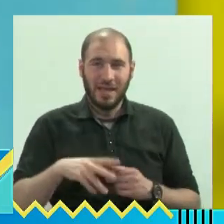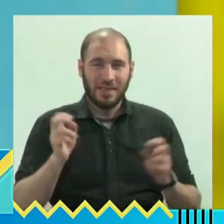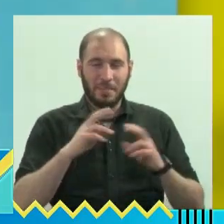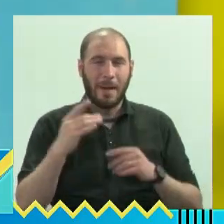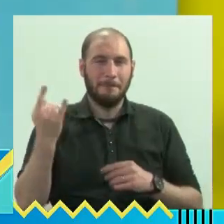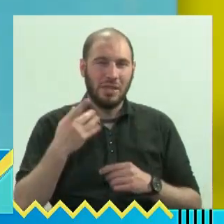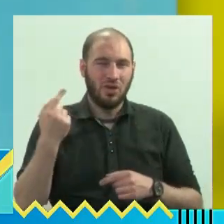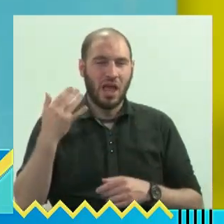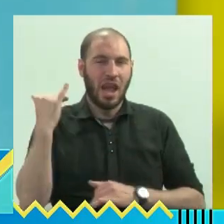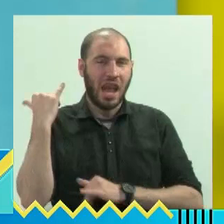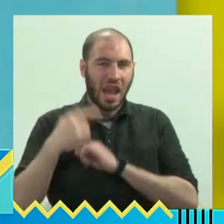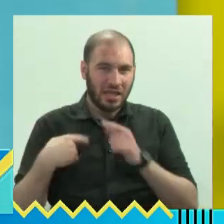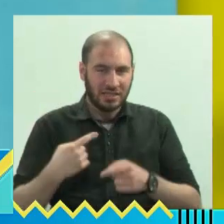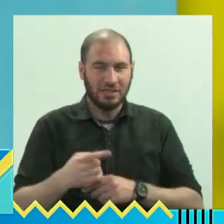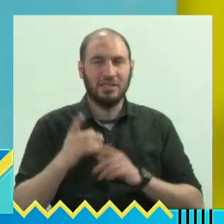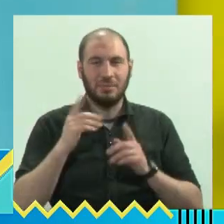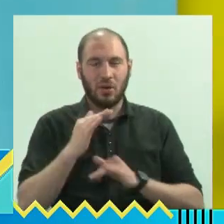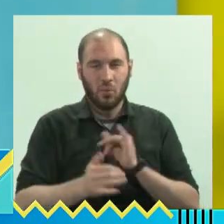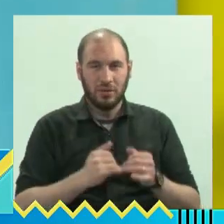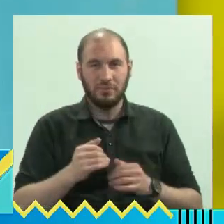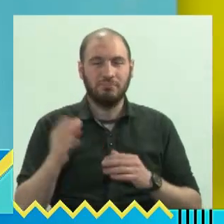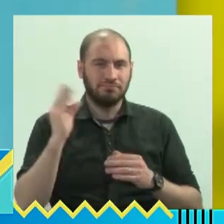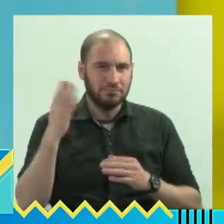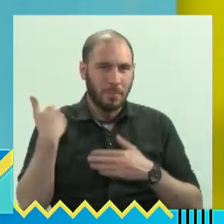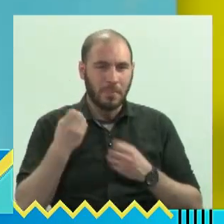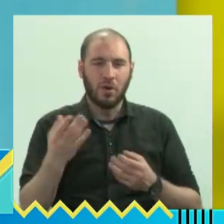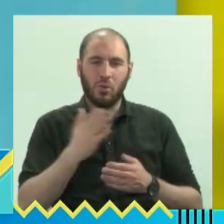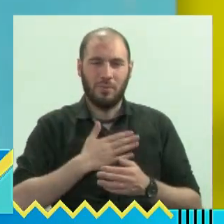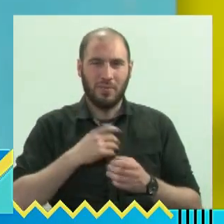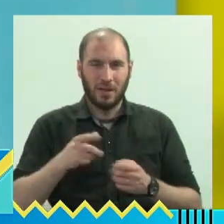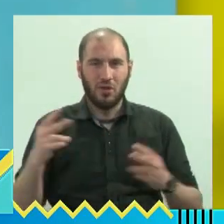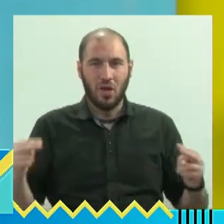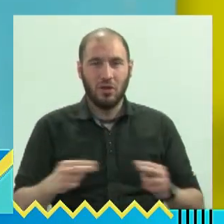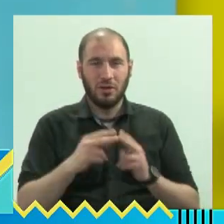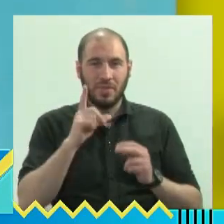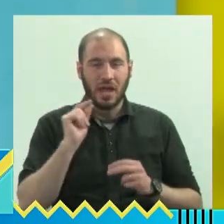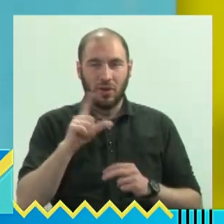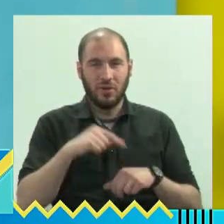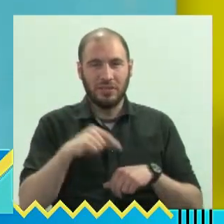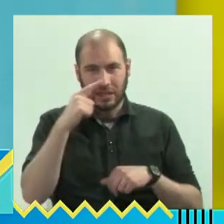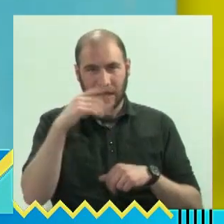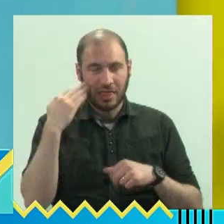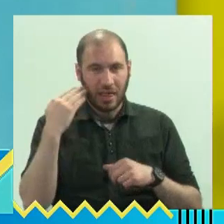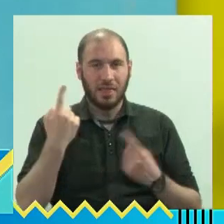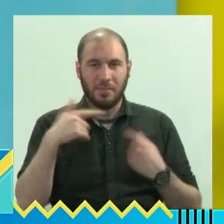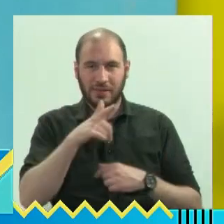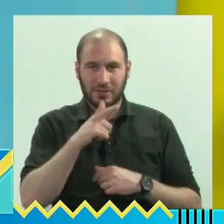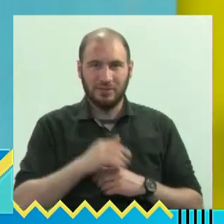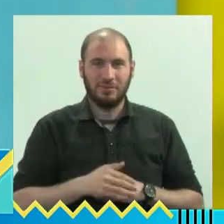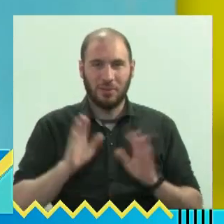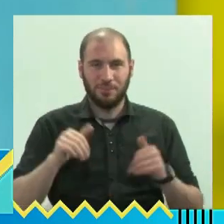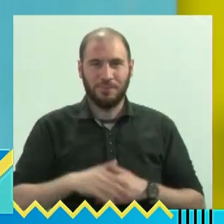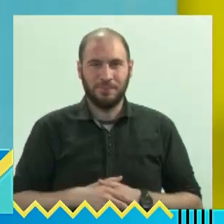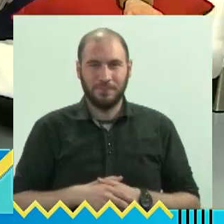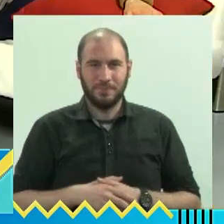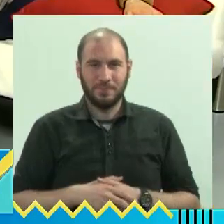mitos y leyendas, las vamos a seguir escuchando y también las tenemos que seguir escuchando porque nos hablan de nosotros también. Nos encontramos el lunes a las 19 horas en un nuevo Distintos Parecidos. Chau,